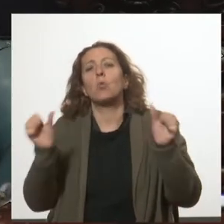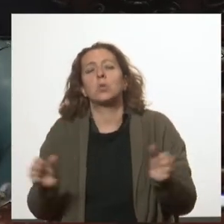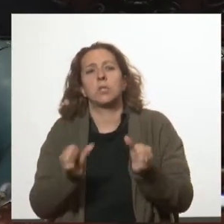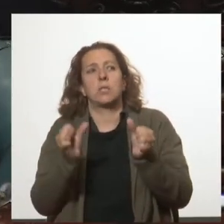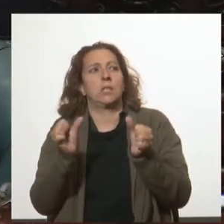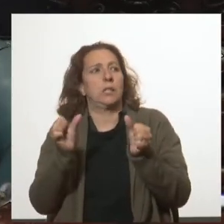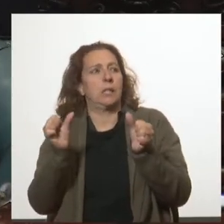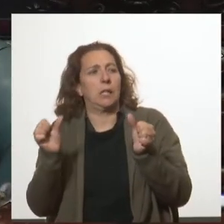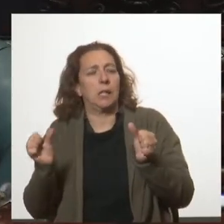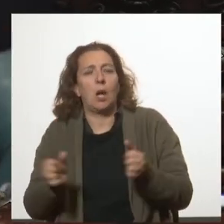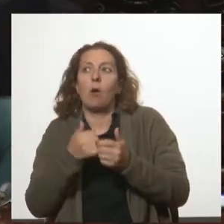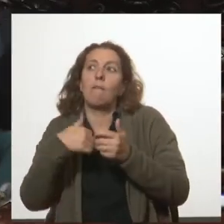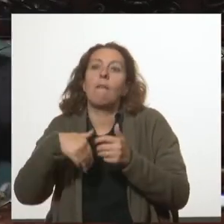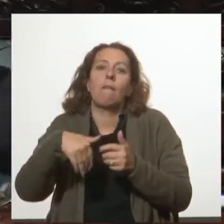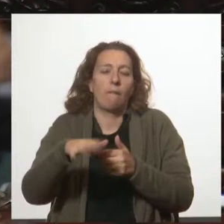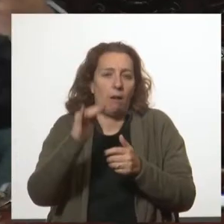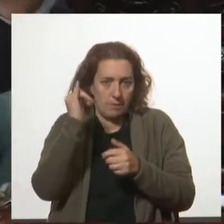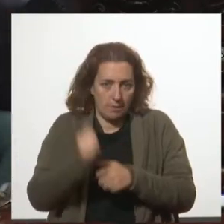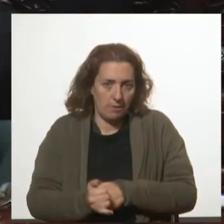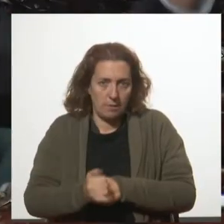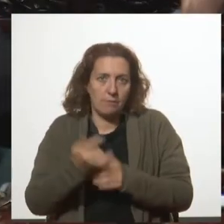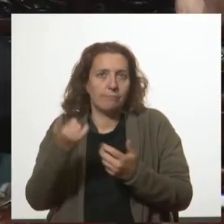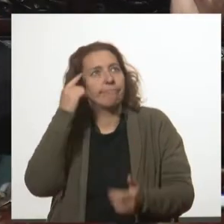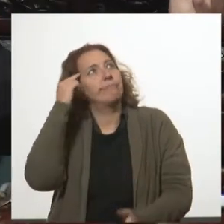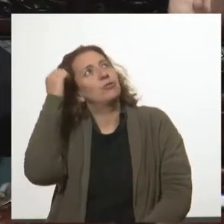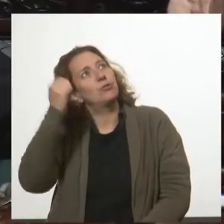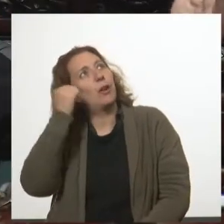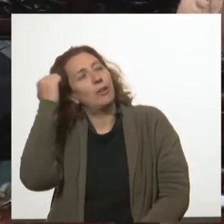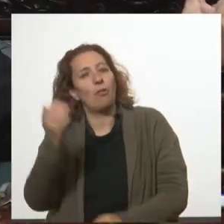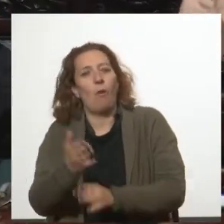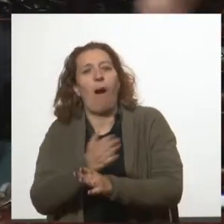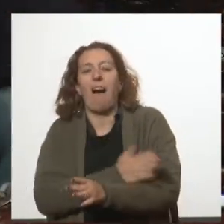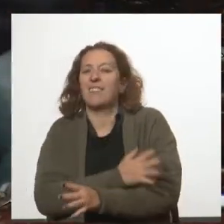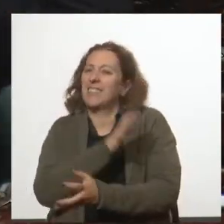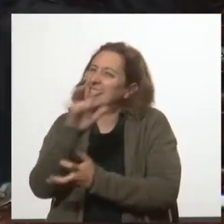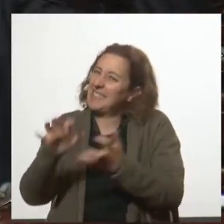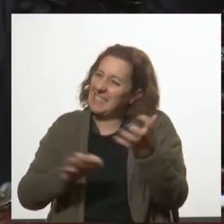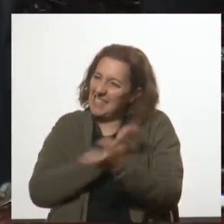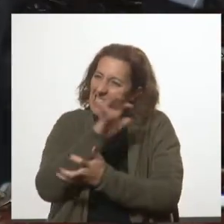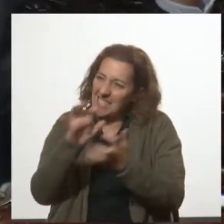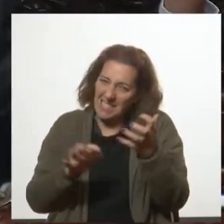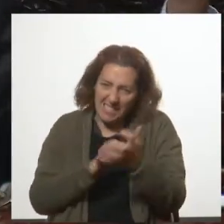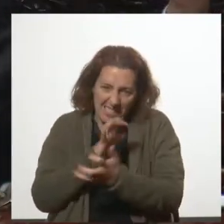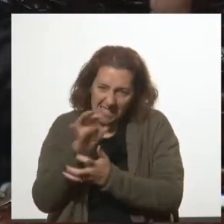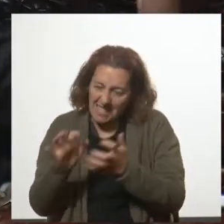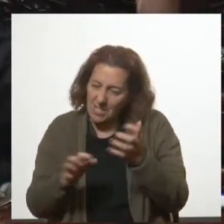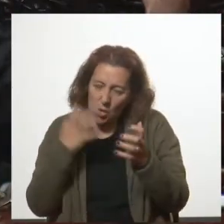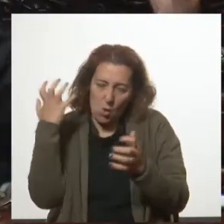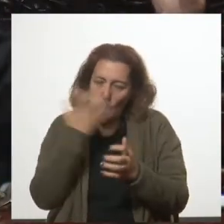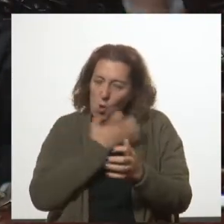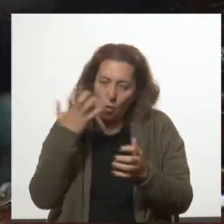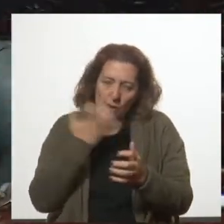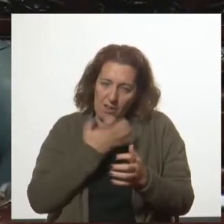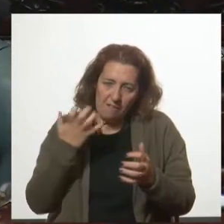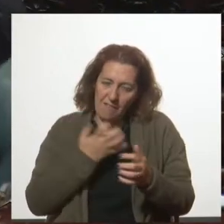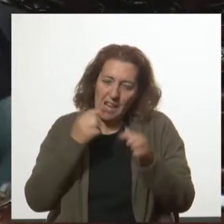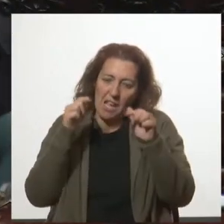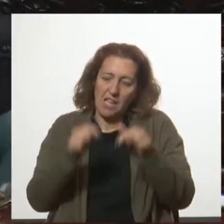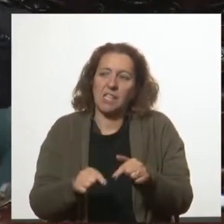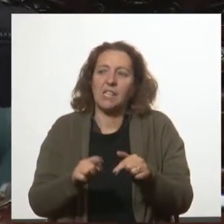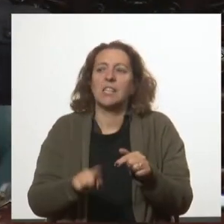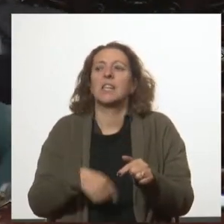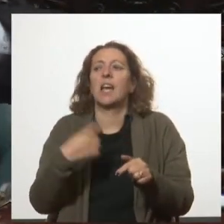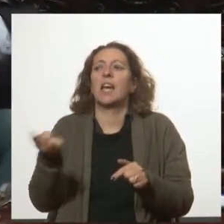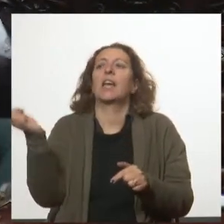o que van a pasar porque tenía que el sueño antes de la crisis que nos golpeó y nos tocó y nos dio de golpe que tuvimos que enfrentar y allí apareció